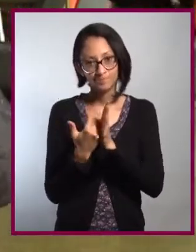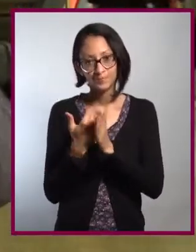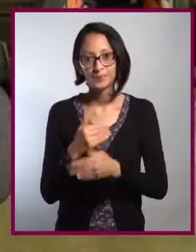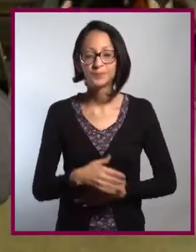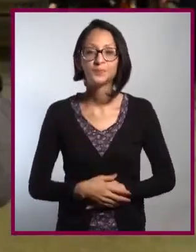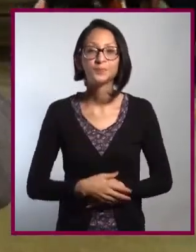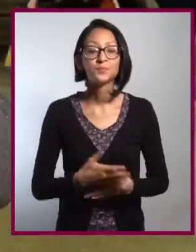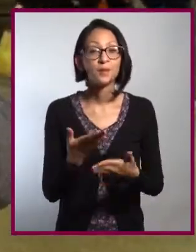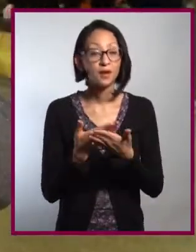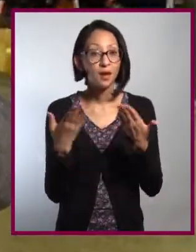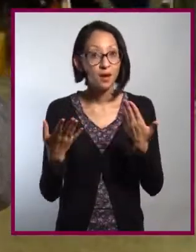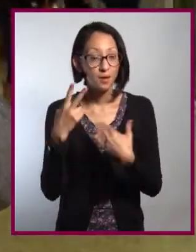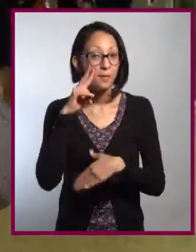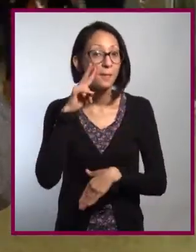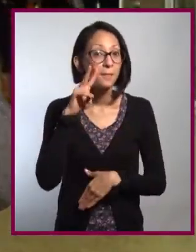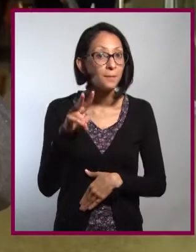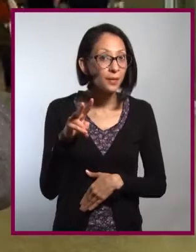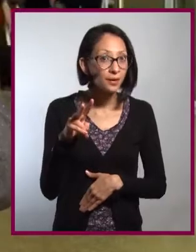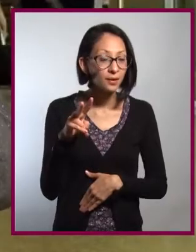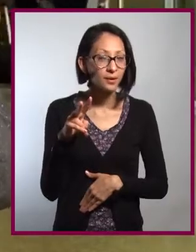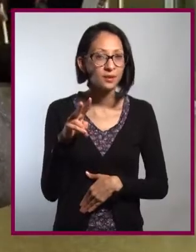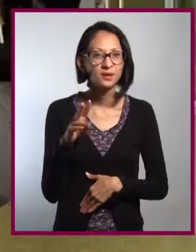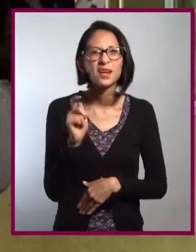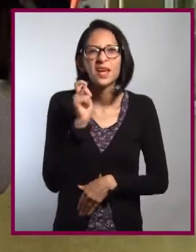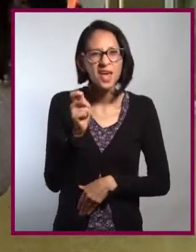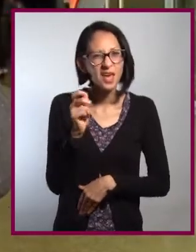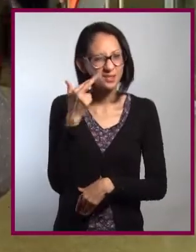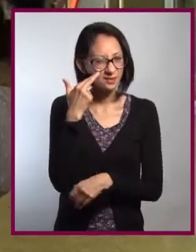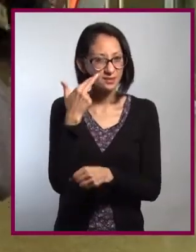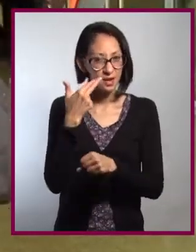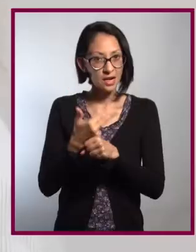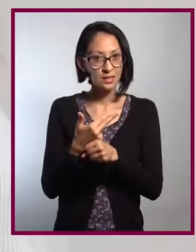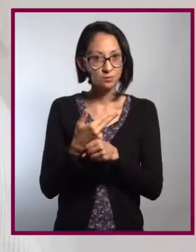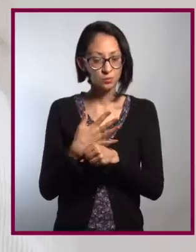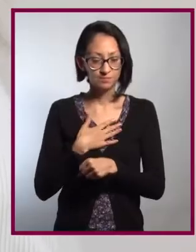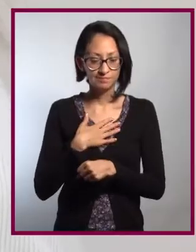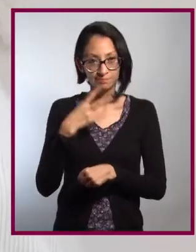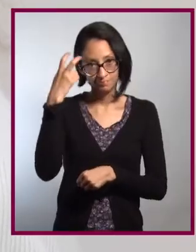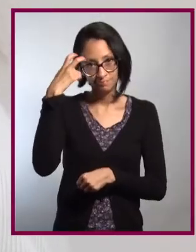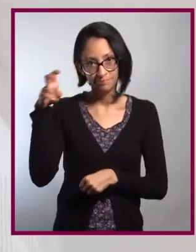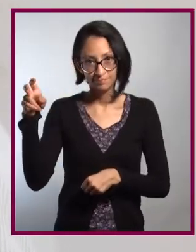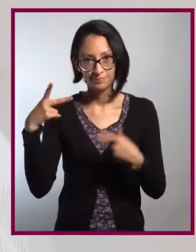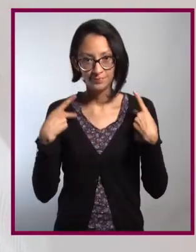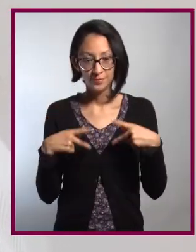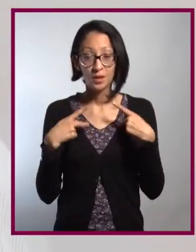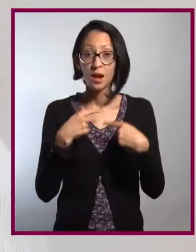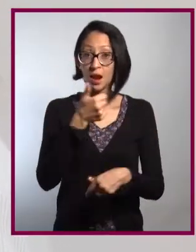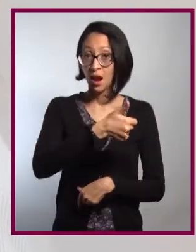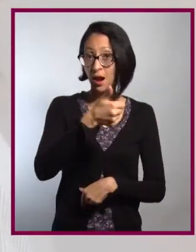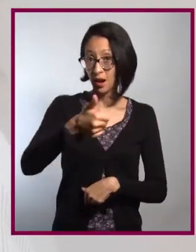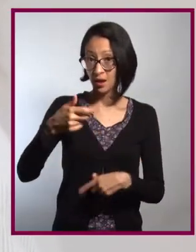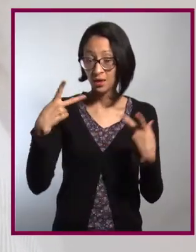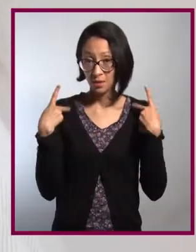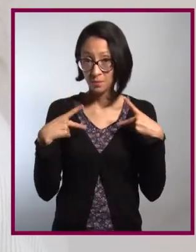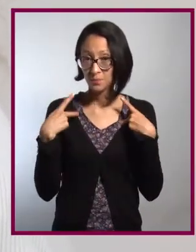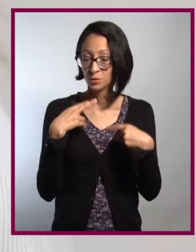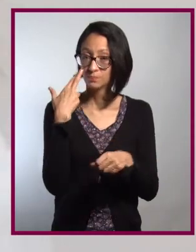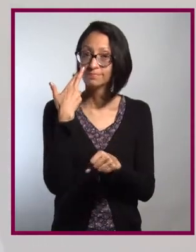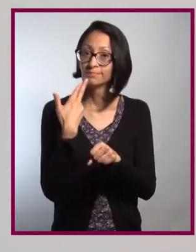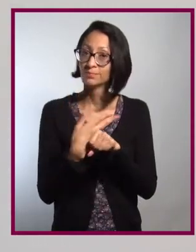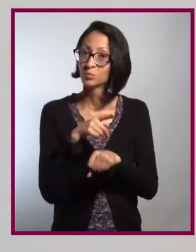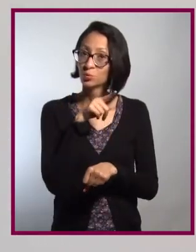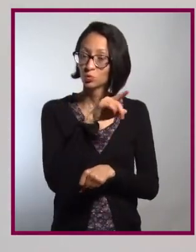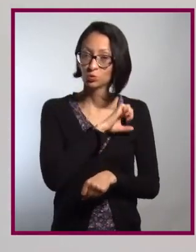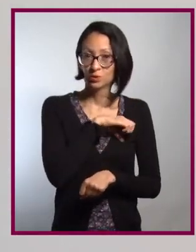Veamos en qué consiste la responsabilidad del viajero. Cada persona es responsable de su salud